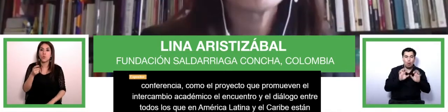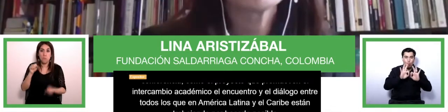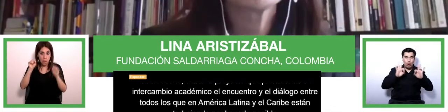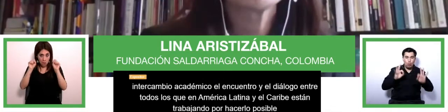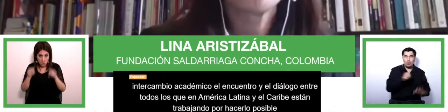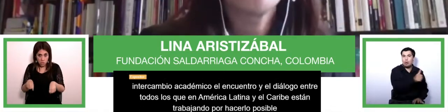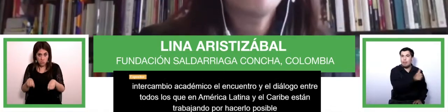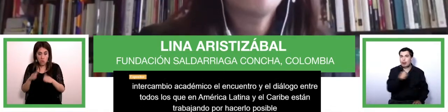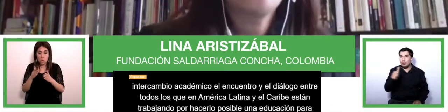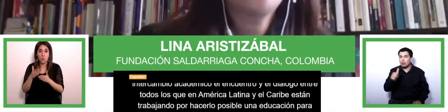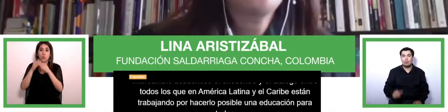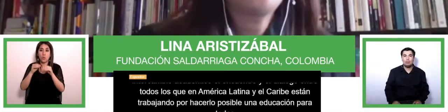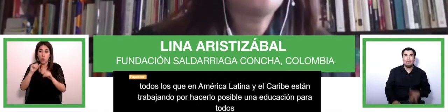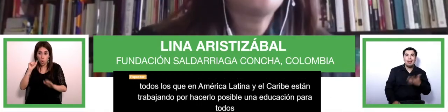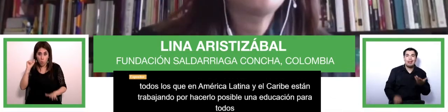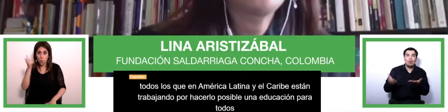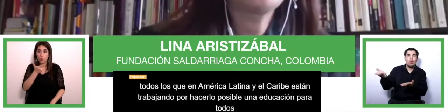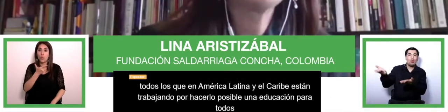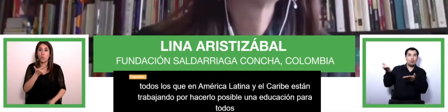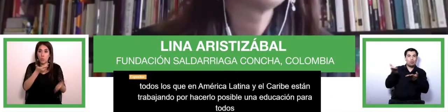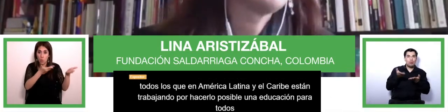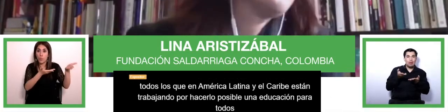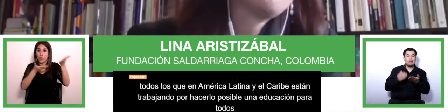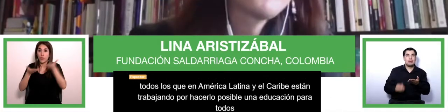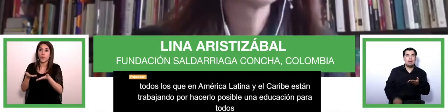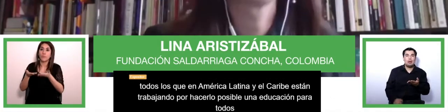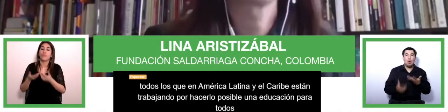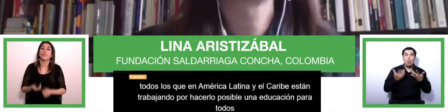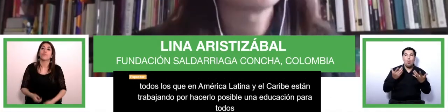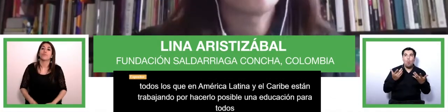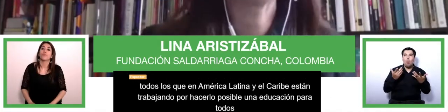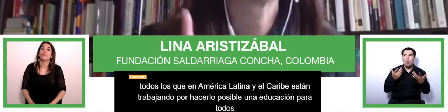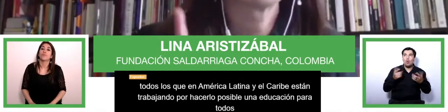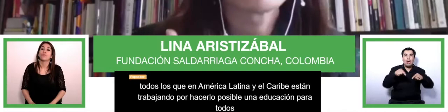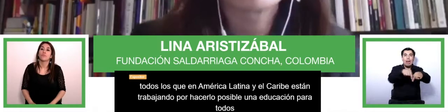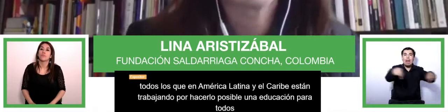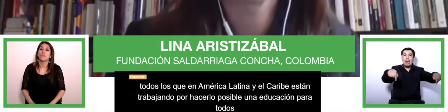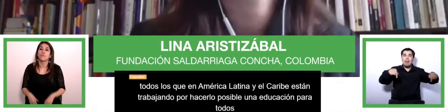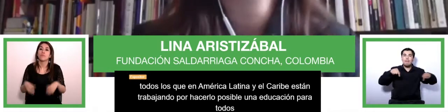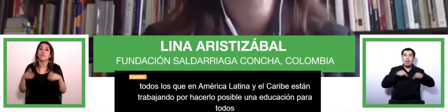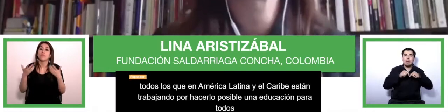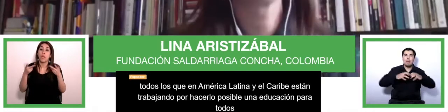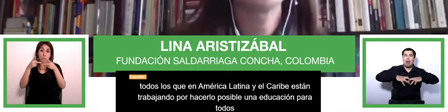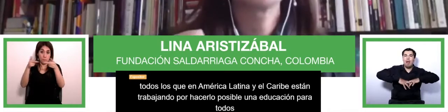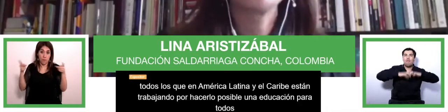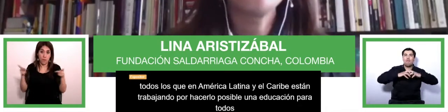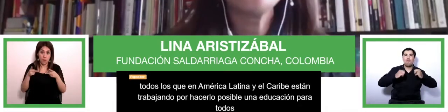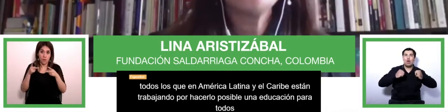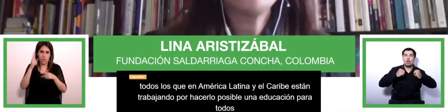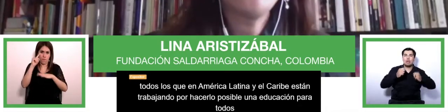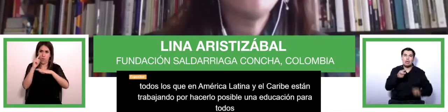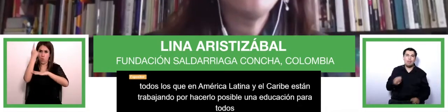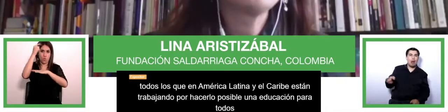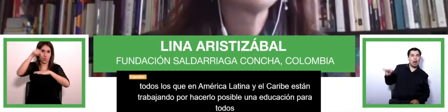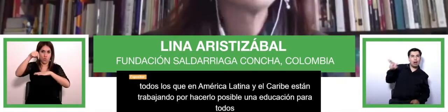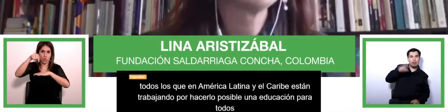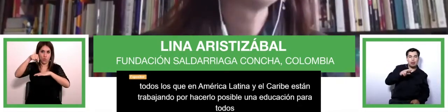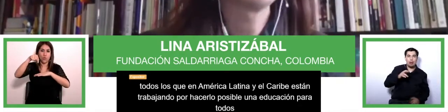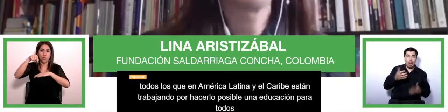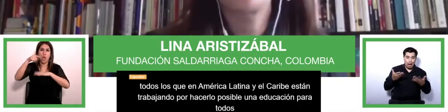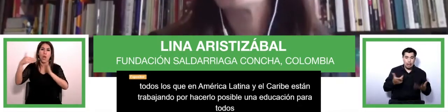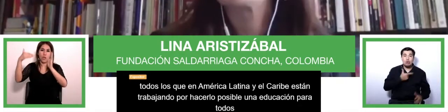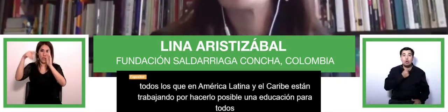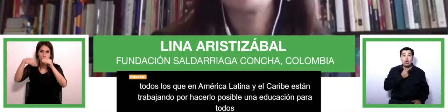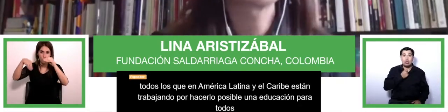para todos, nos ofrece un espacio para fortalecer y para replicar. Es decir, aquí